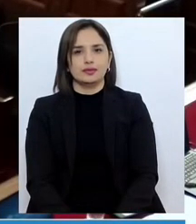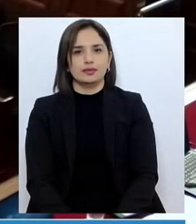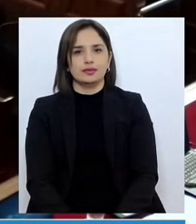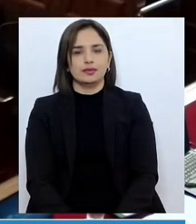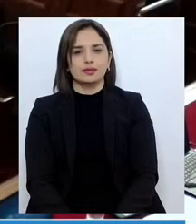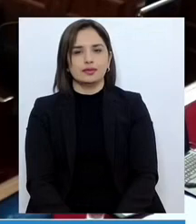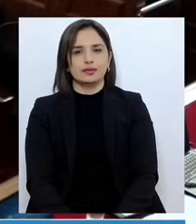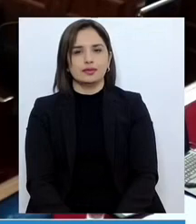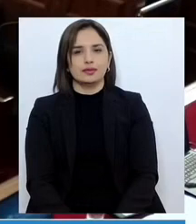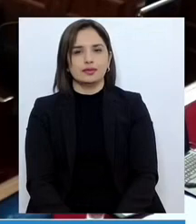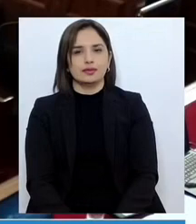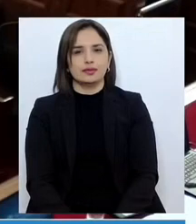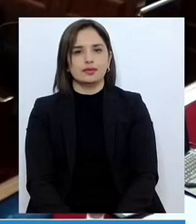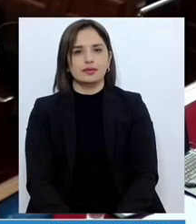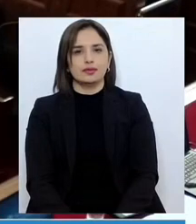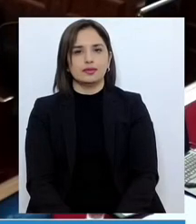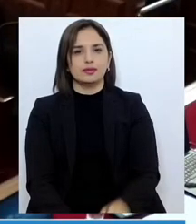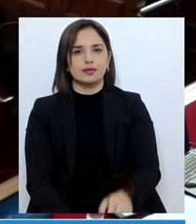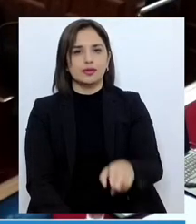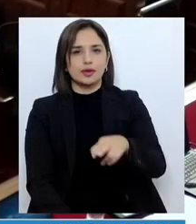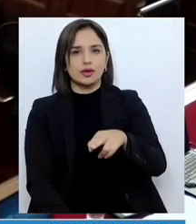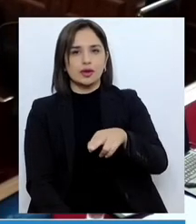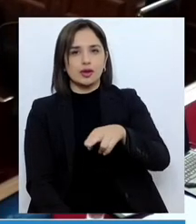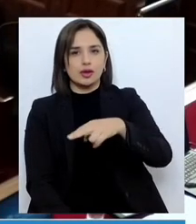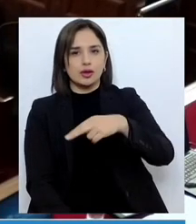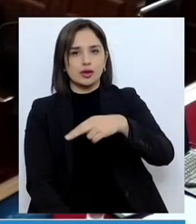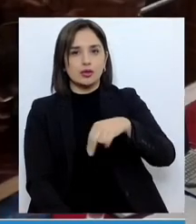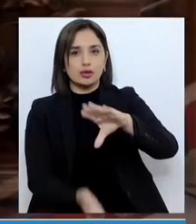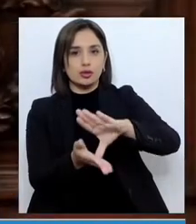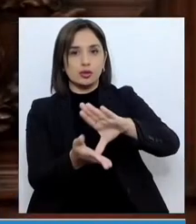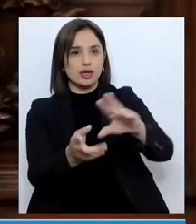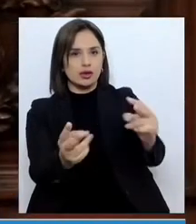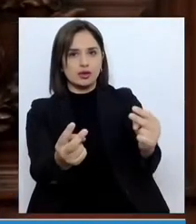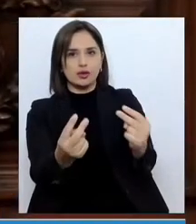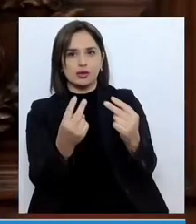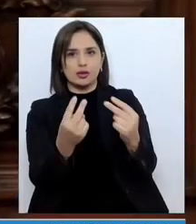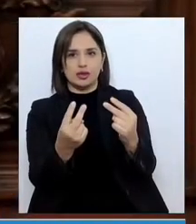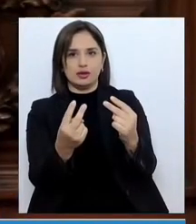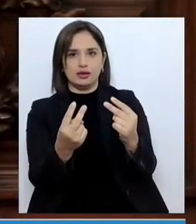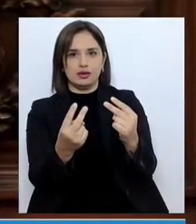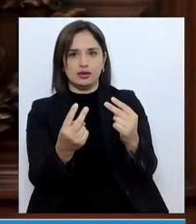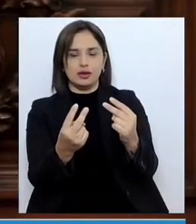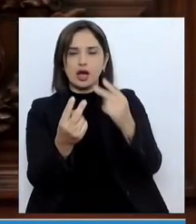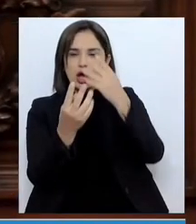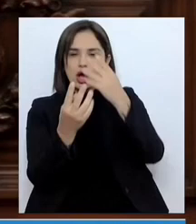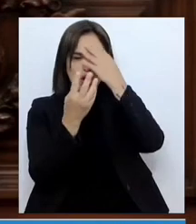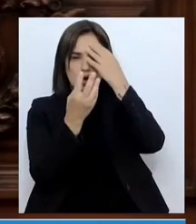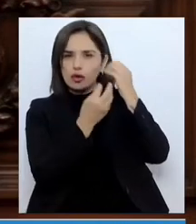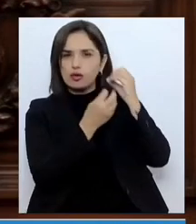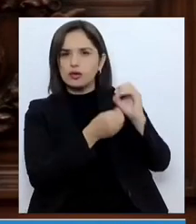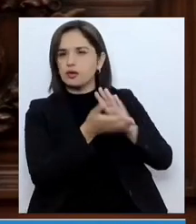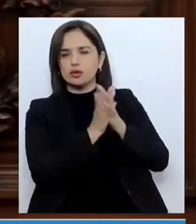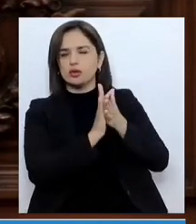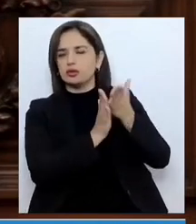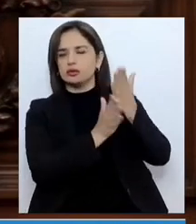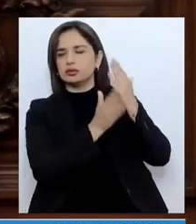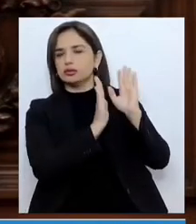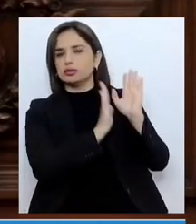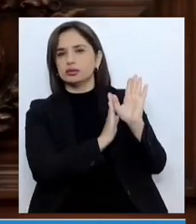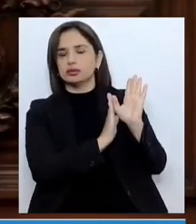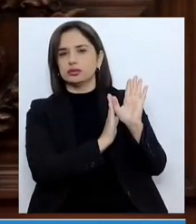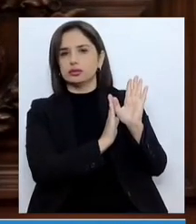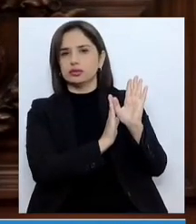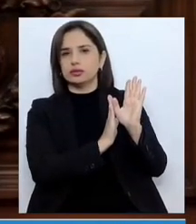Nuestros cielos, nuestro país nos mira. Dejemos atrás todo lo que tiene que estar atrás y que